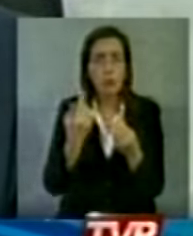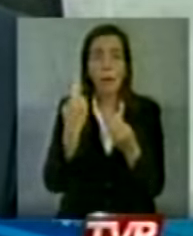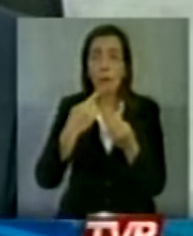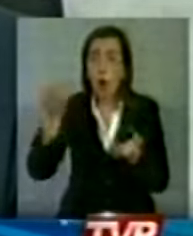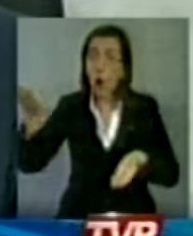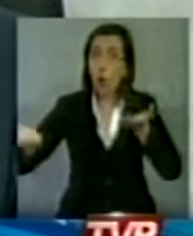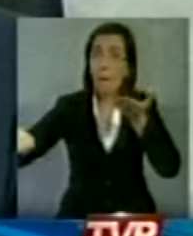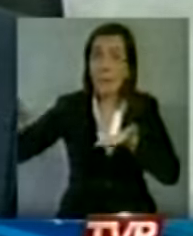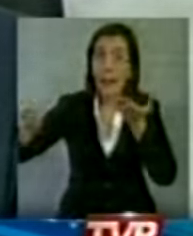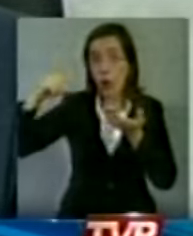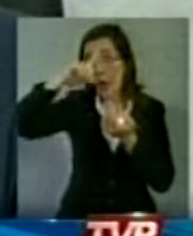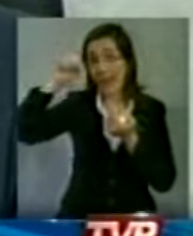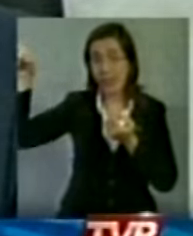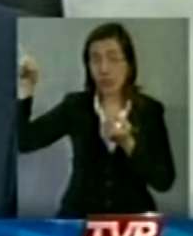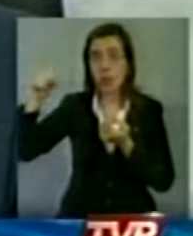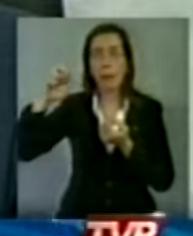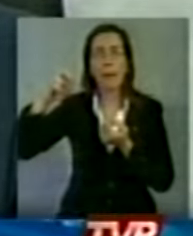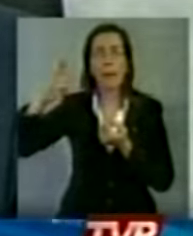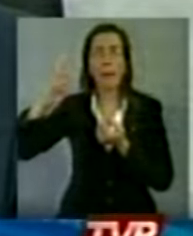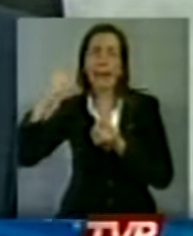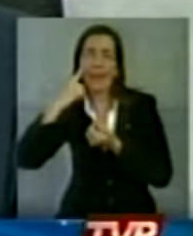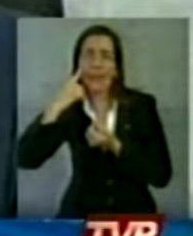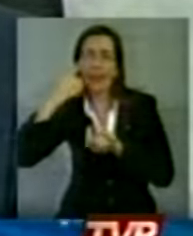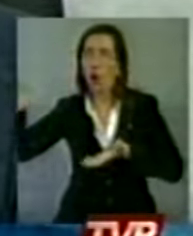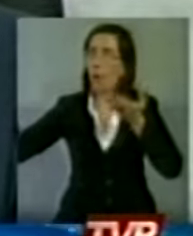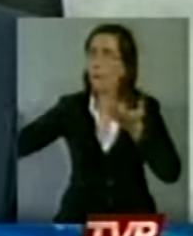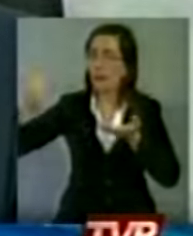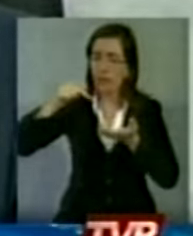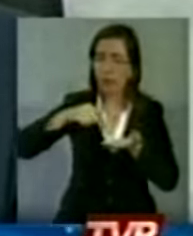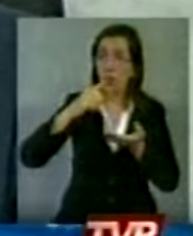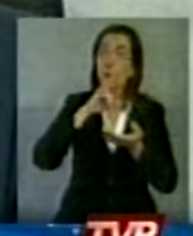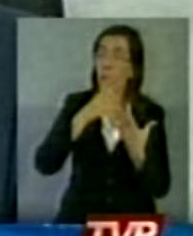Bruto Geográfico en el PBI nacional es de